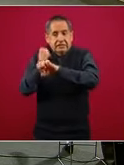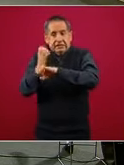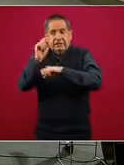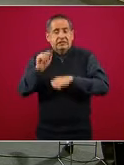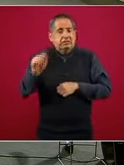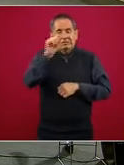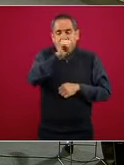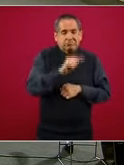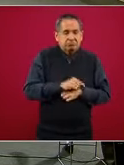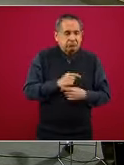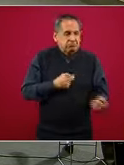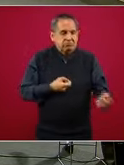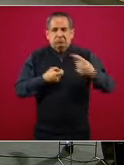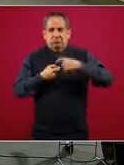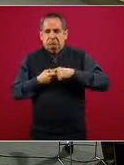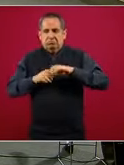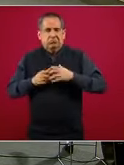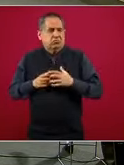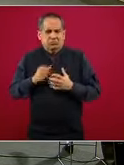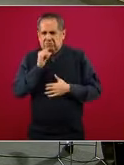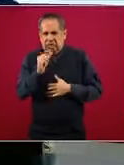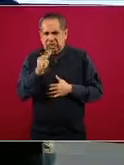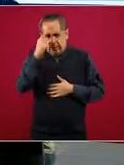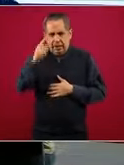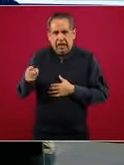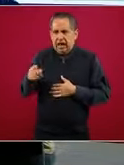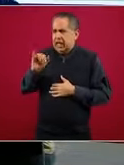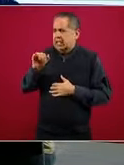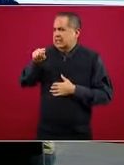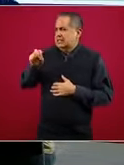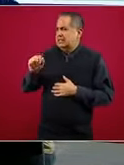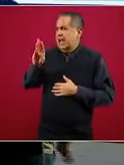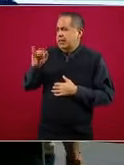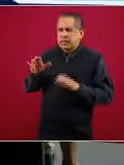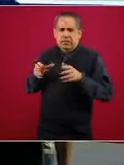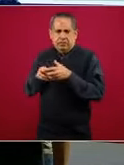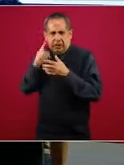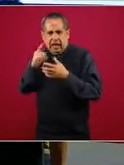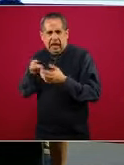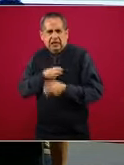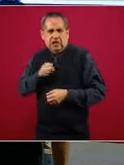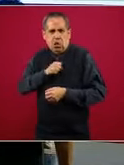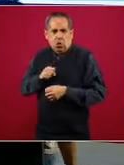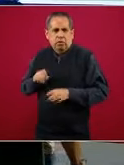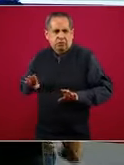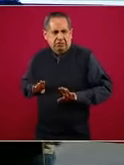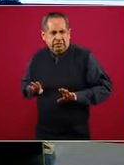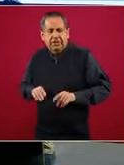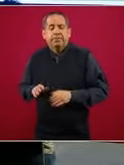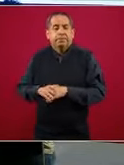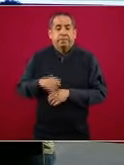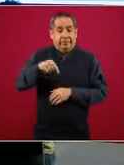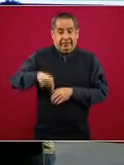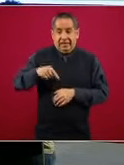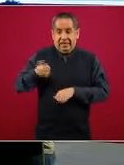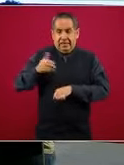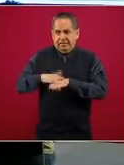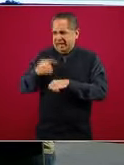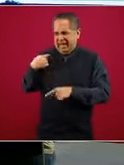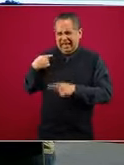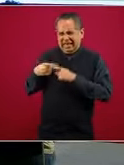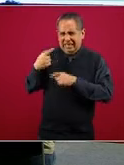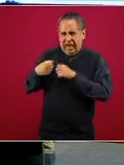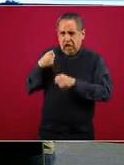que no se adhirieron al nuevo modelo de salud para el bienestar, que cuando empezó esta administración o este